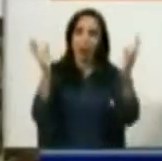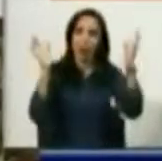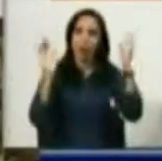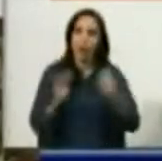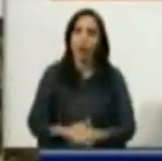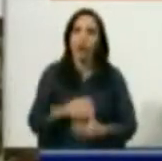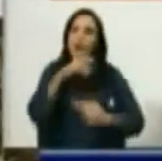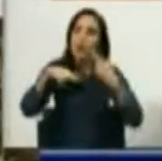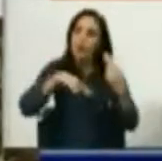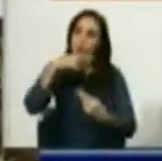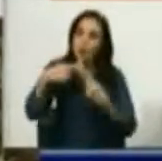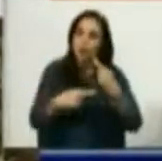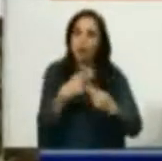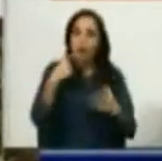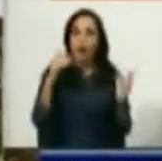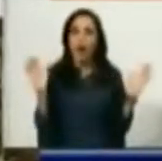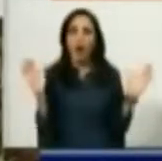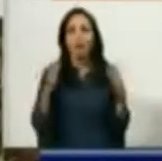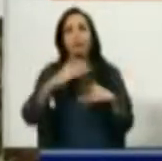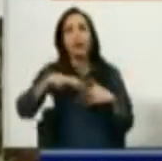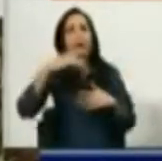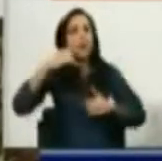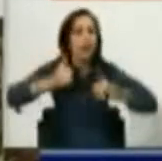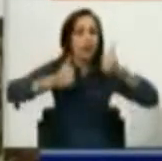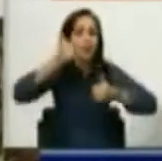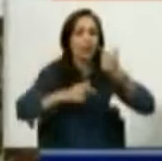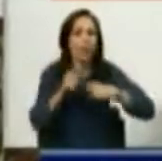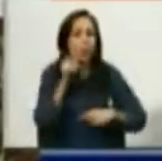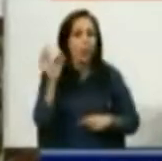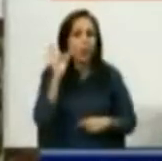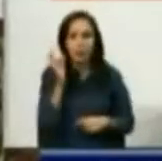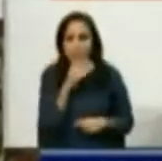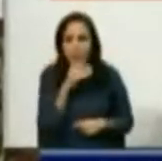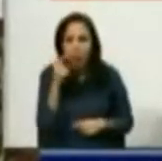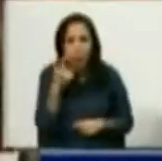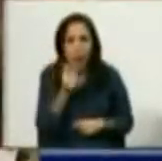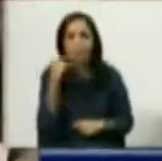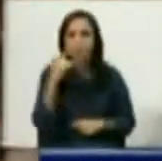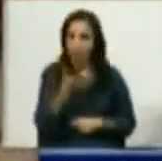Revolucionaria Dónde están los candidatos y las candidatas concejales